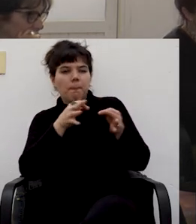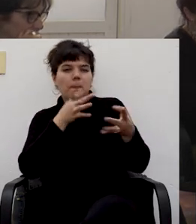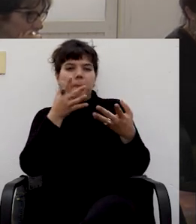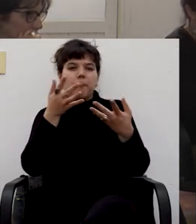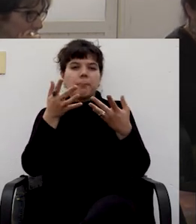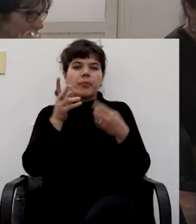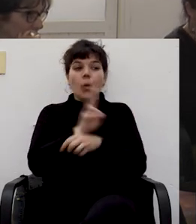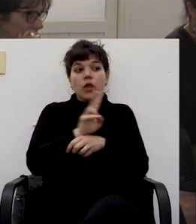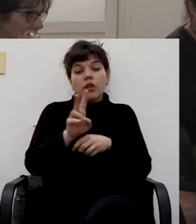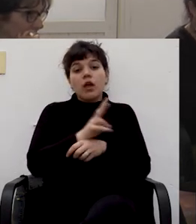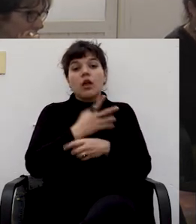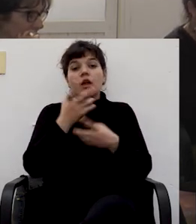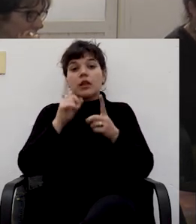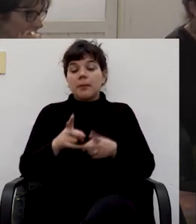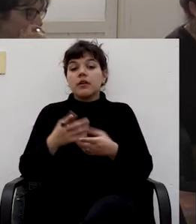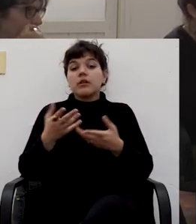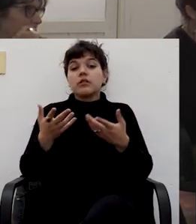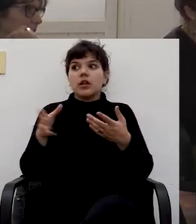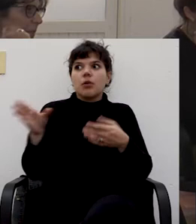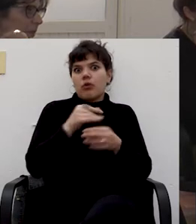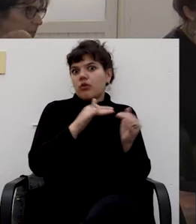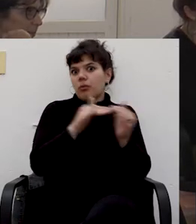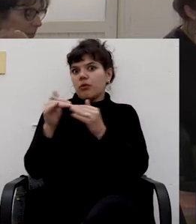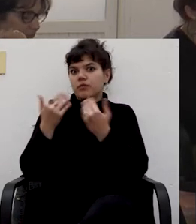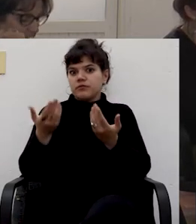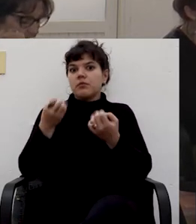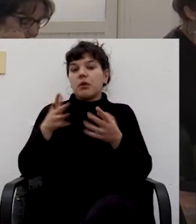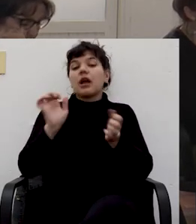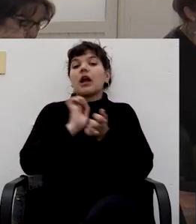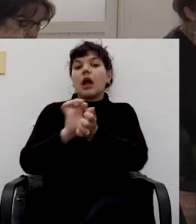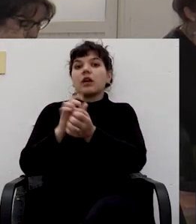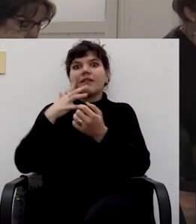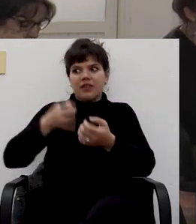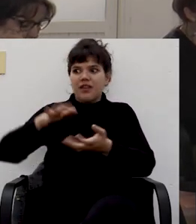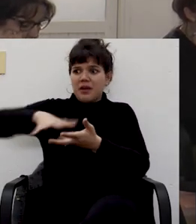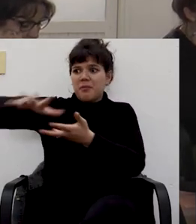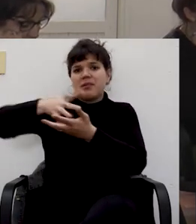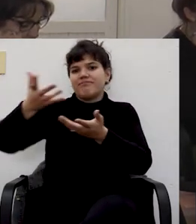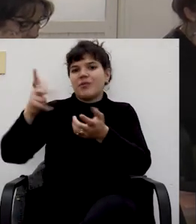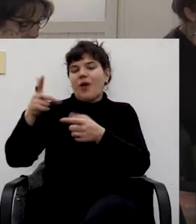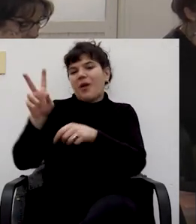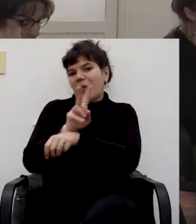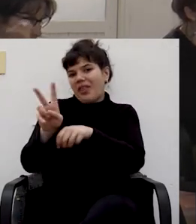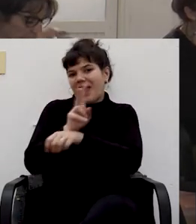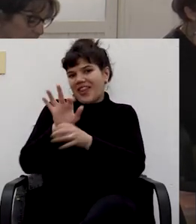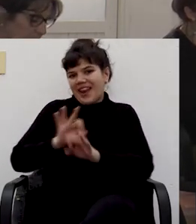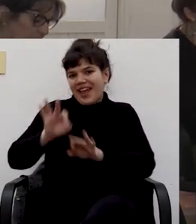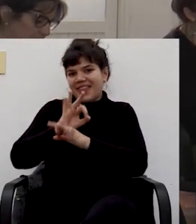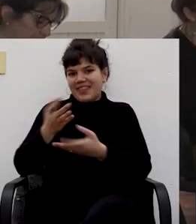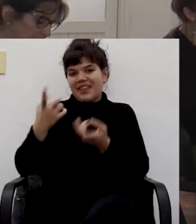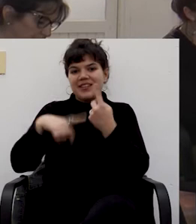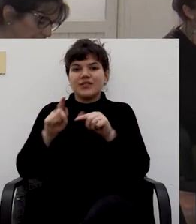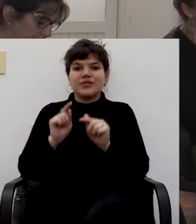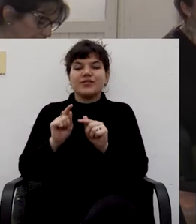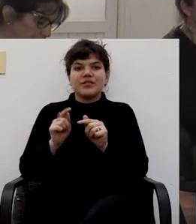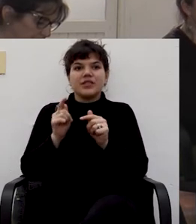bien cuidada de todo. Porque de por sí la cárcel es un espacio poco cuidado, no está ahí para cuidar absolutamente nada,